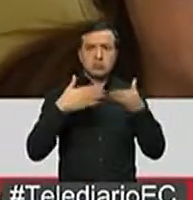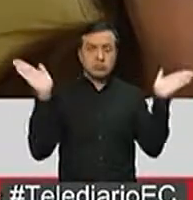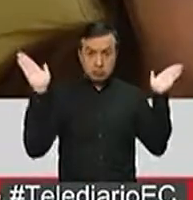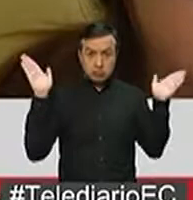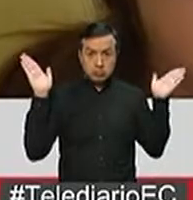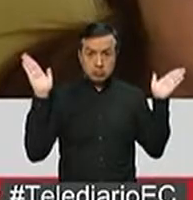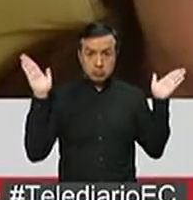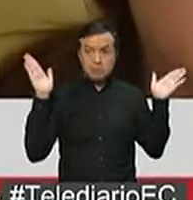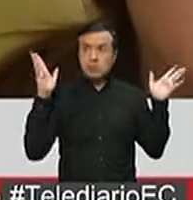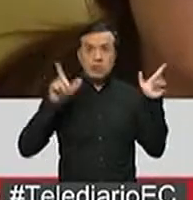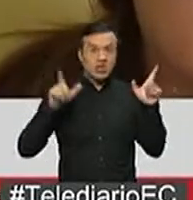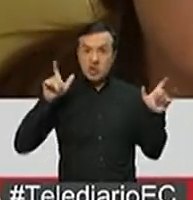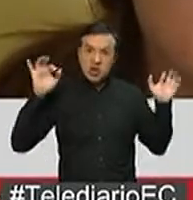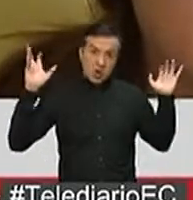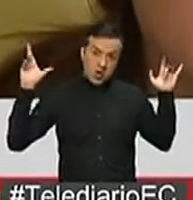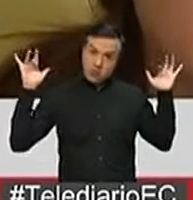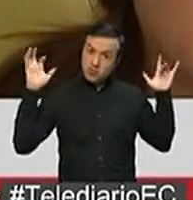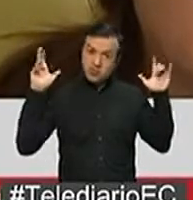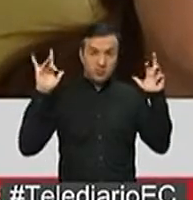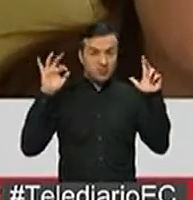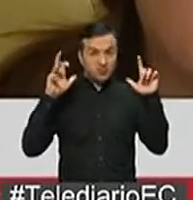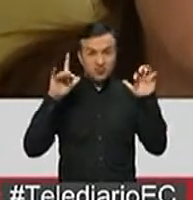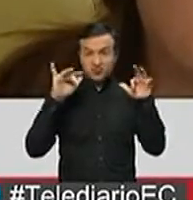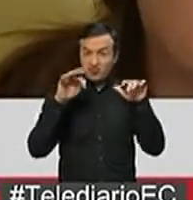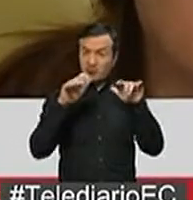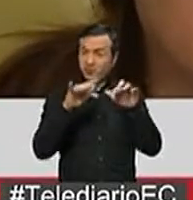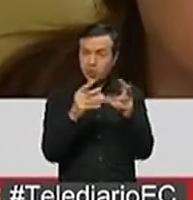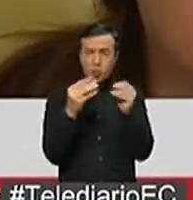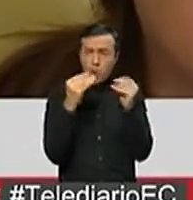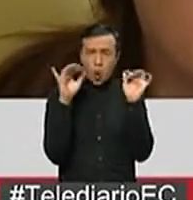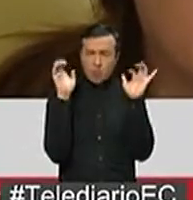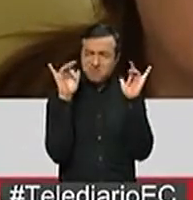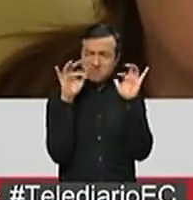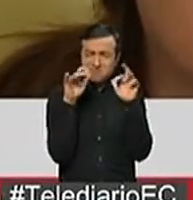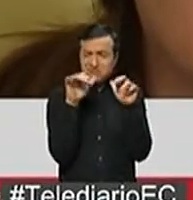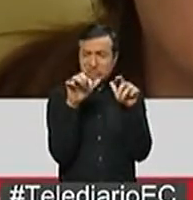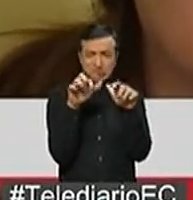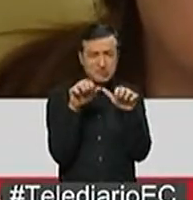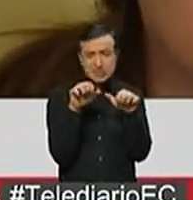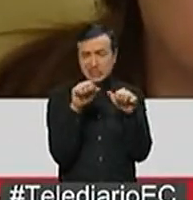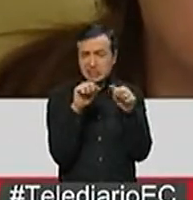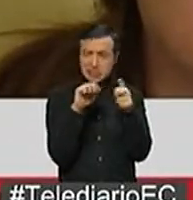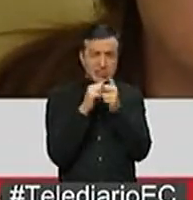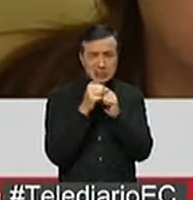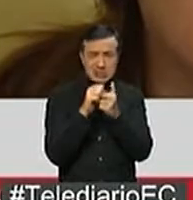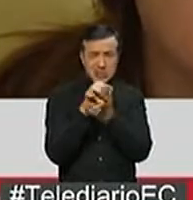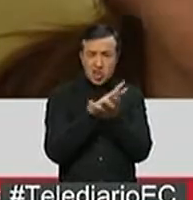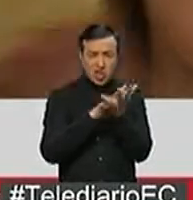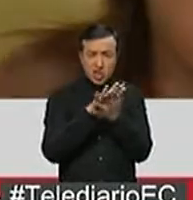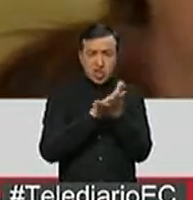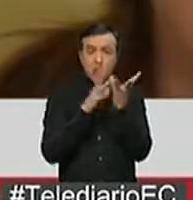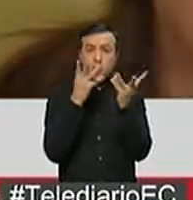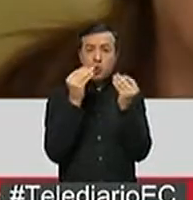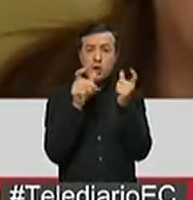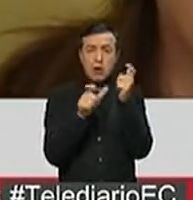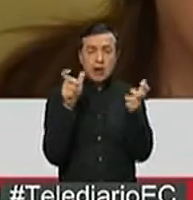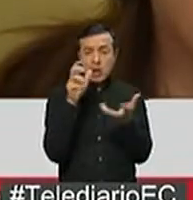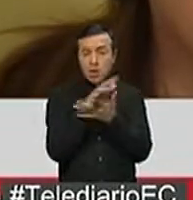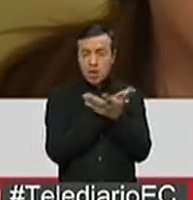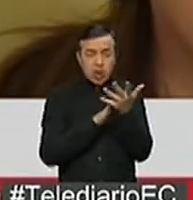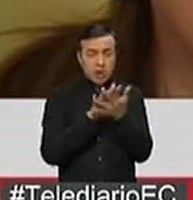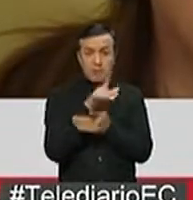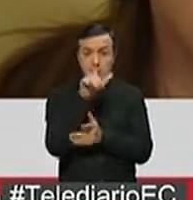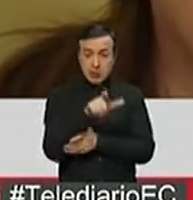momento quisieron ingresar de una manera exabrupta. Entonces se hizo un cúmulo de gente, y entre